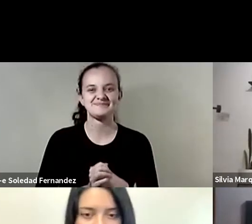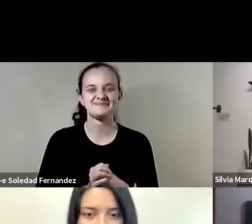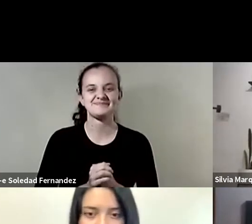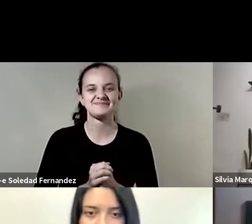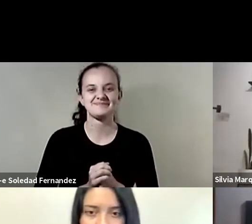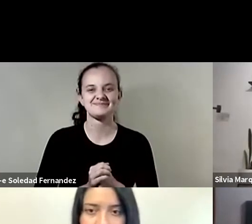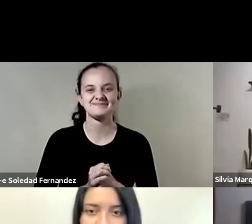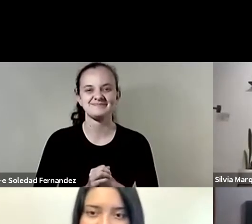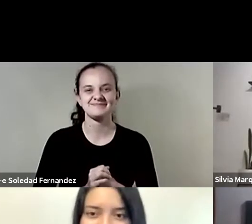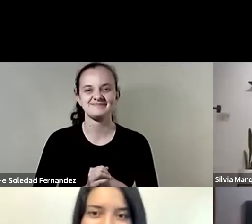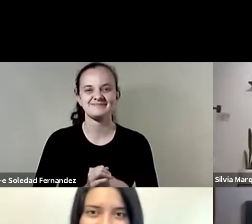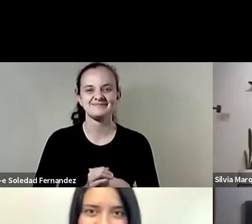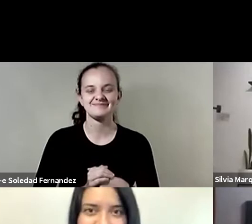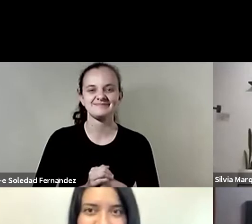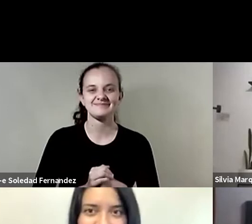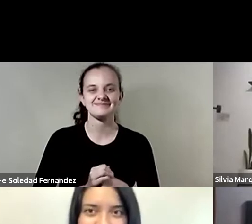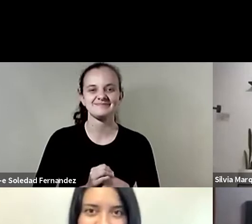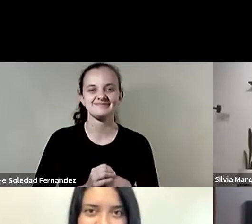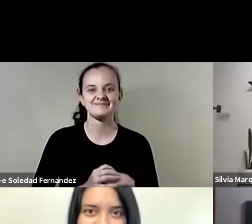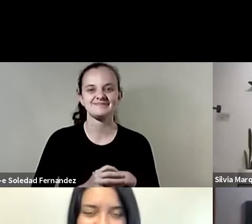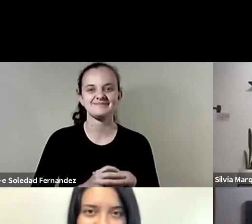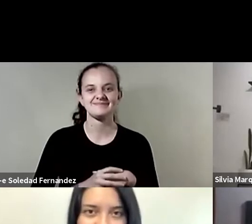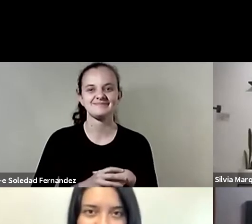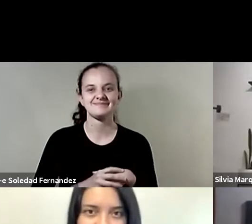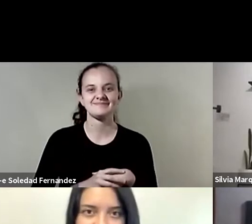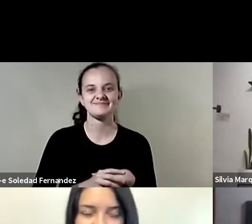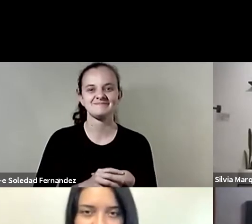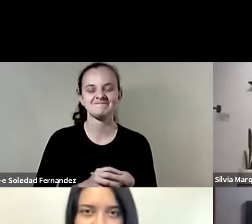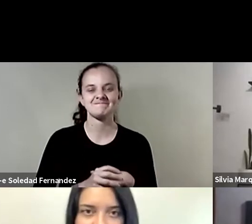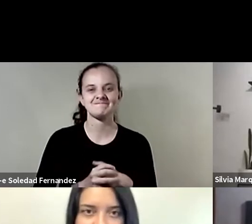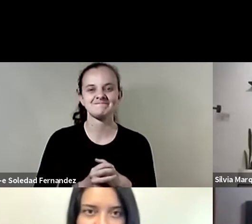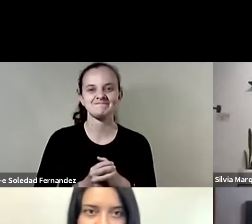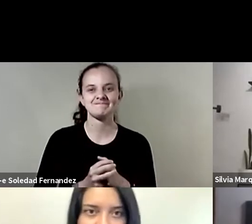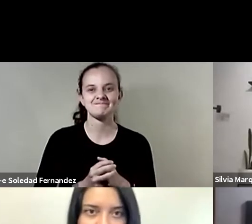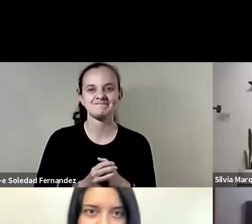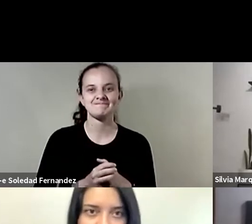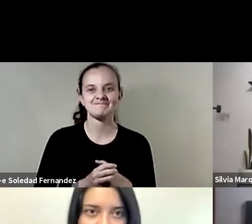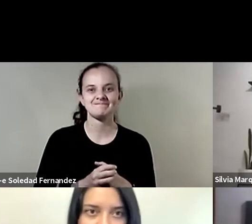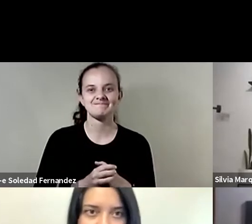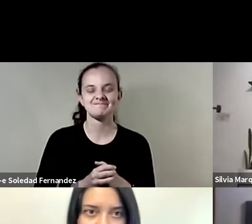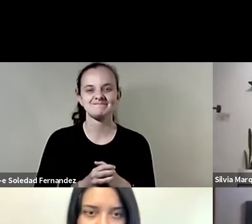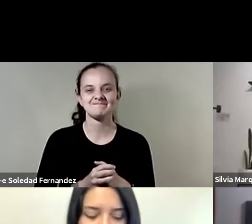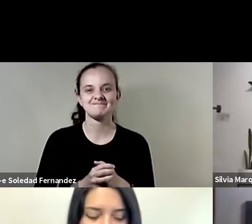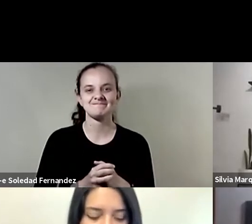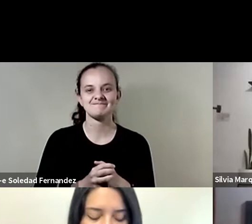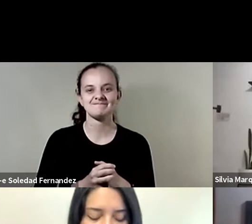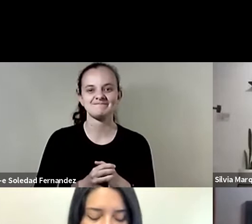Hola, Buenas buenas tardes. tardes. Buenas Hola, buenas tardes. tardes. Hola. Hola.